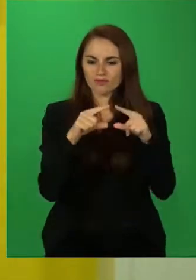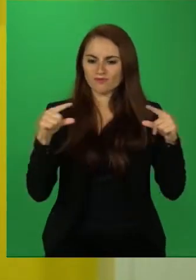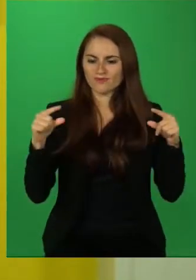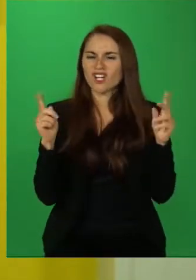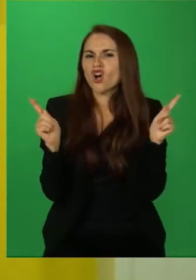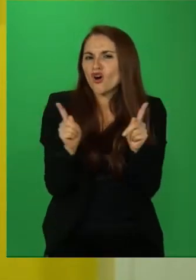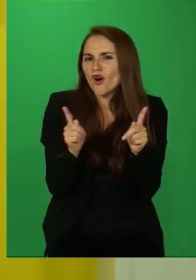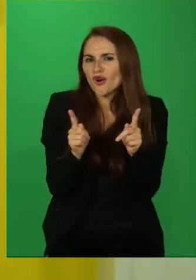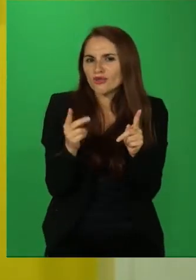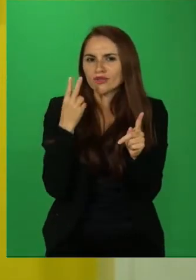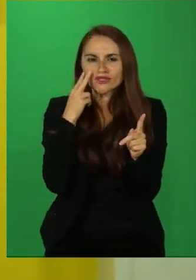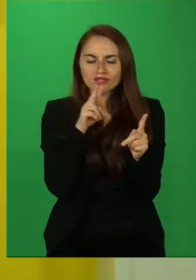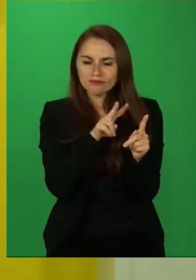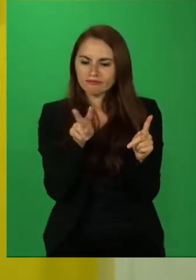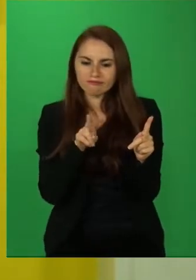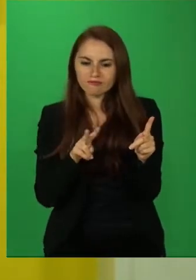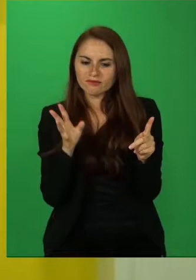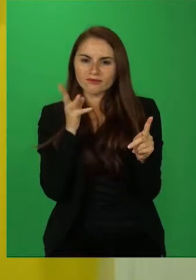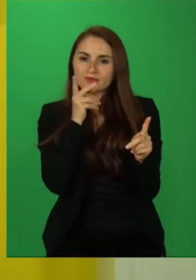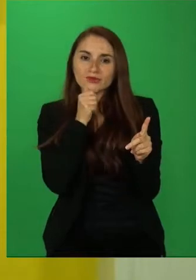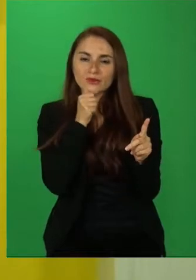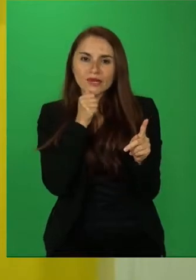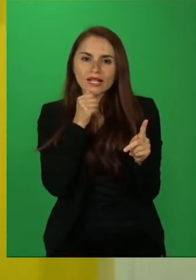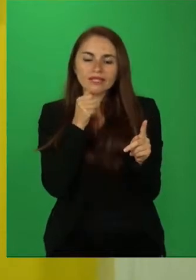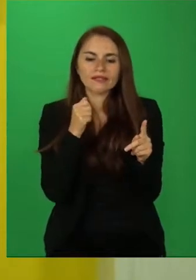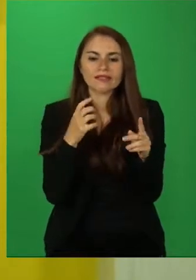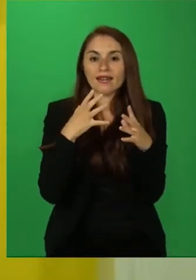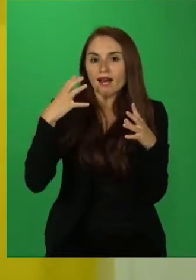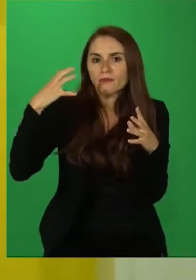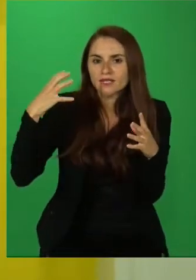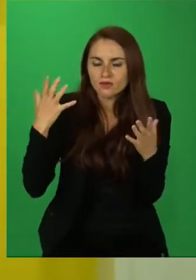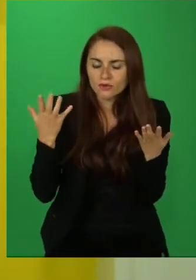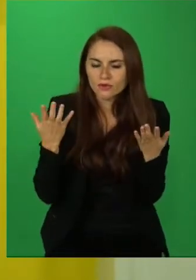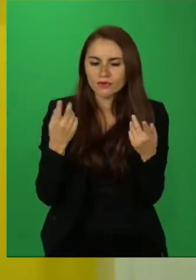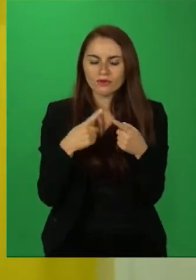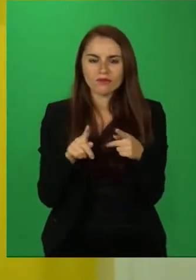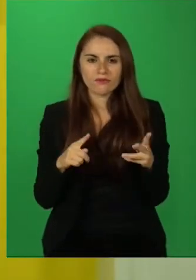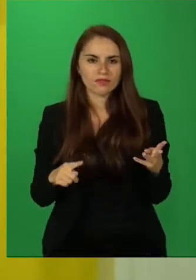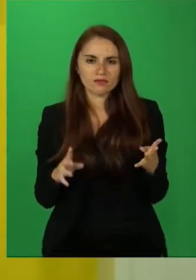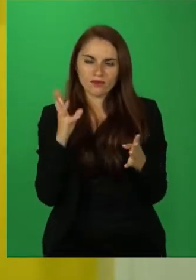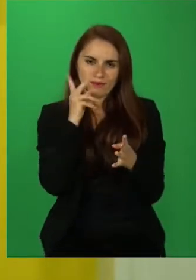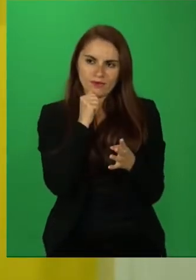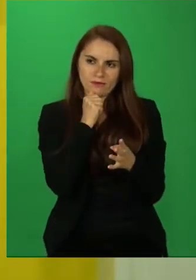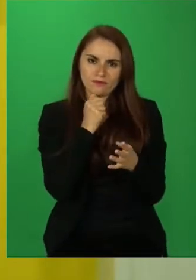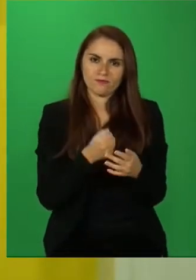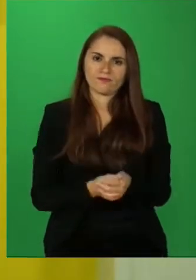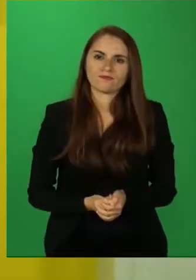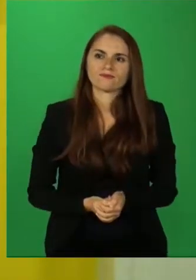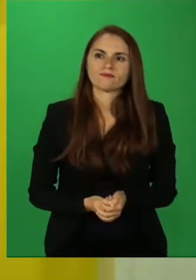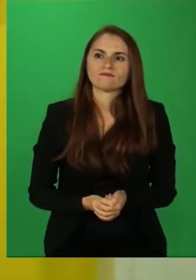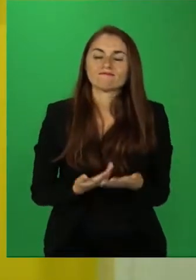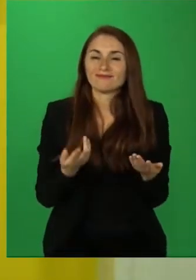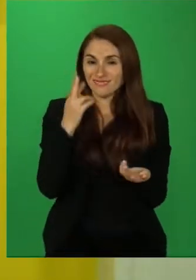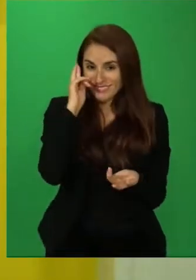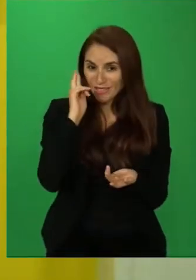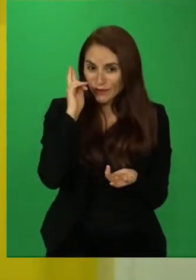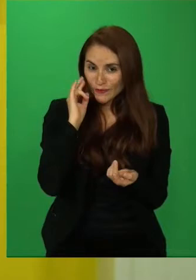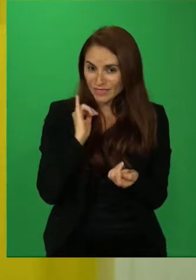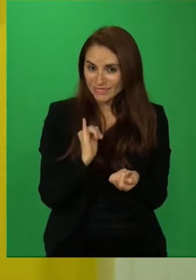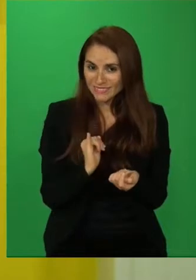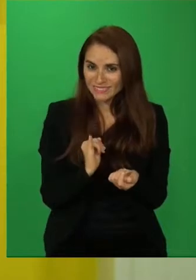demasiado respecto al uso de exclamaciones, puntuación, etc. ¿Bien? ¿Te acuerdas? Ahora